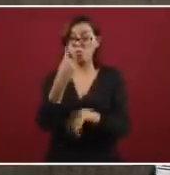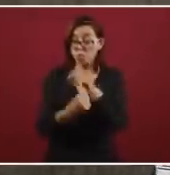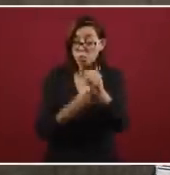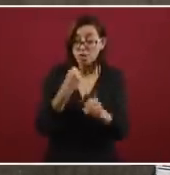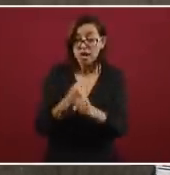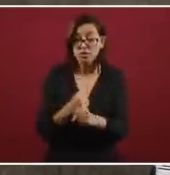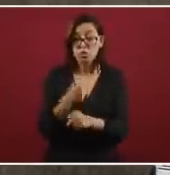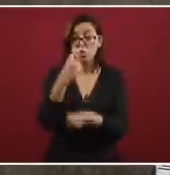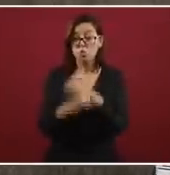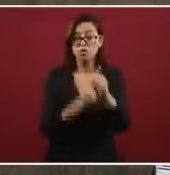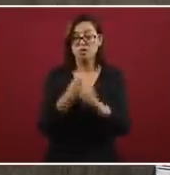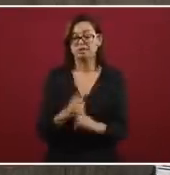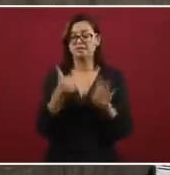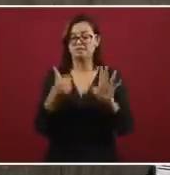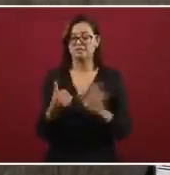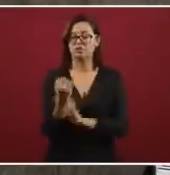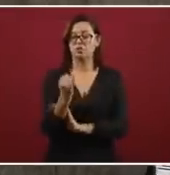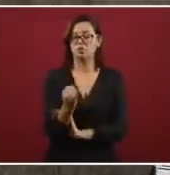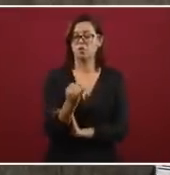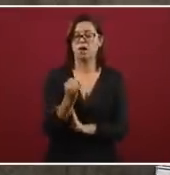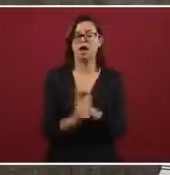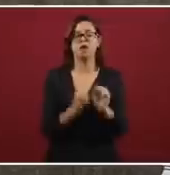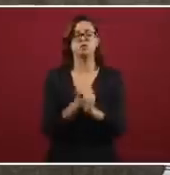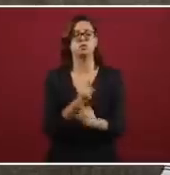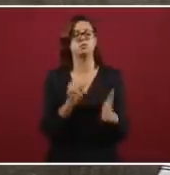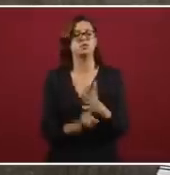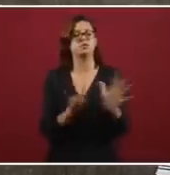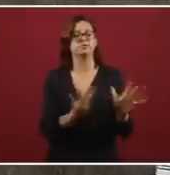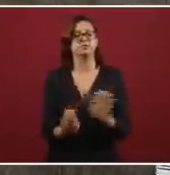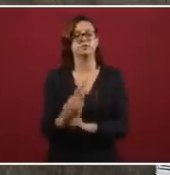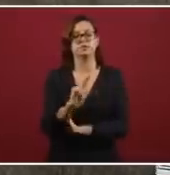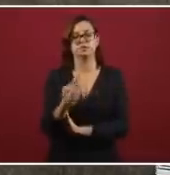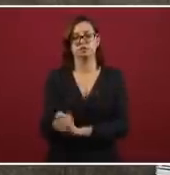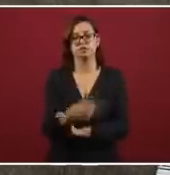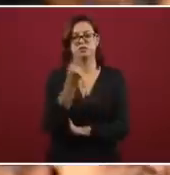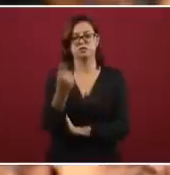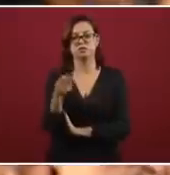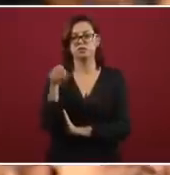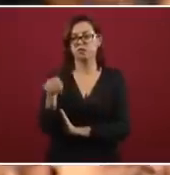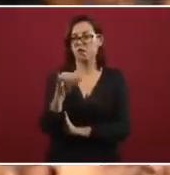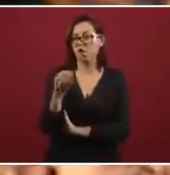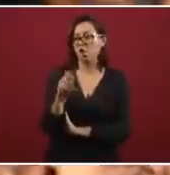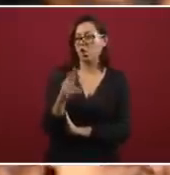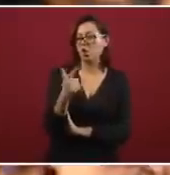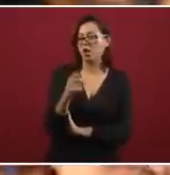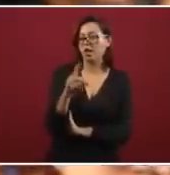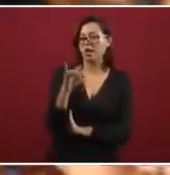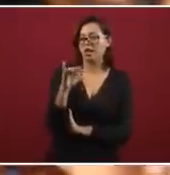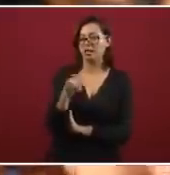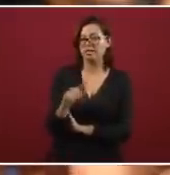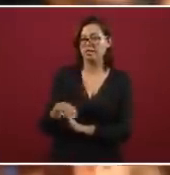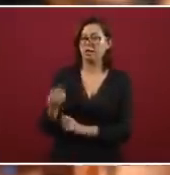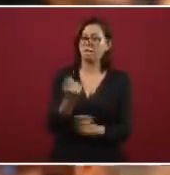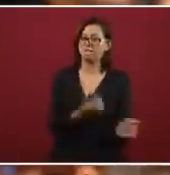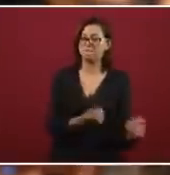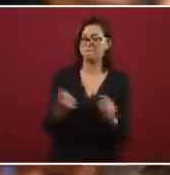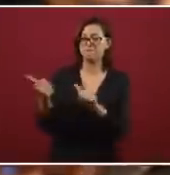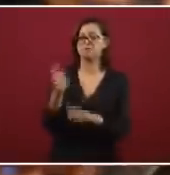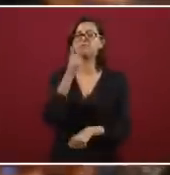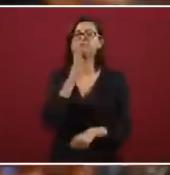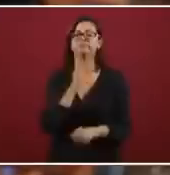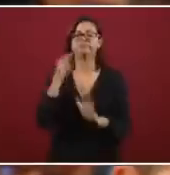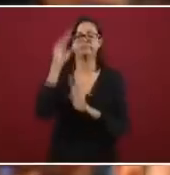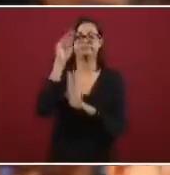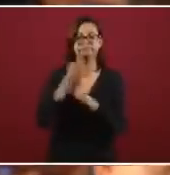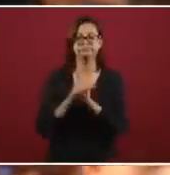exactamente un año después, el 6 de junio de 1981, Jorge Díaz Serrano sale de la dirección de petróleos porque bajó el petróleo